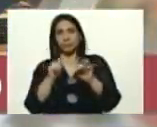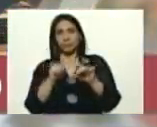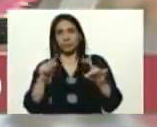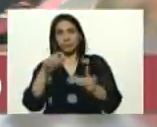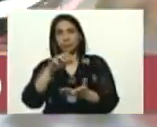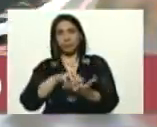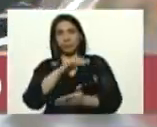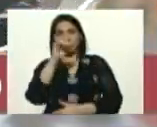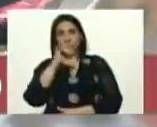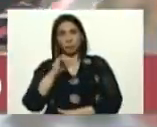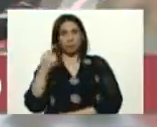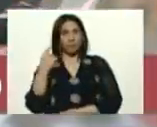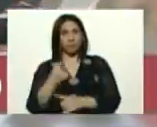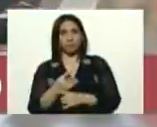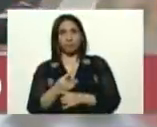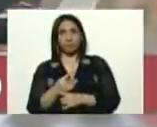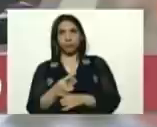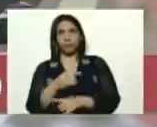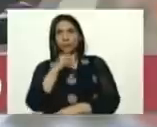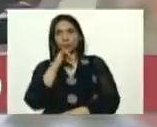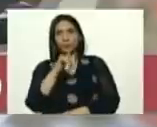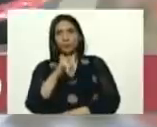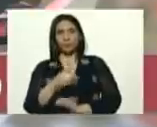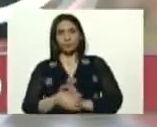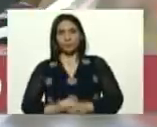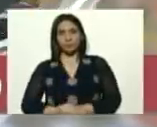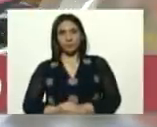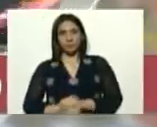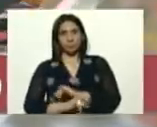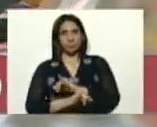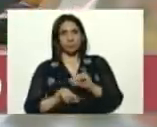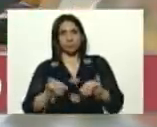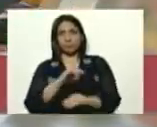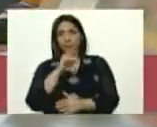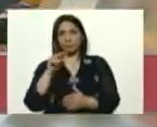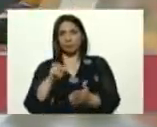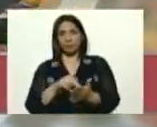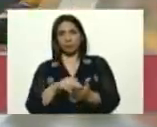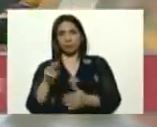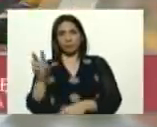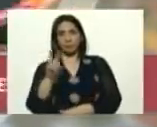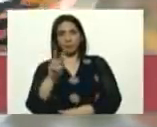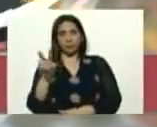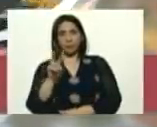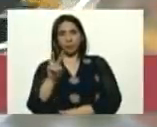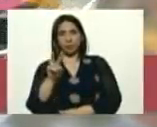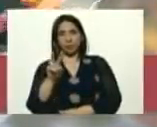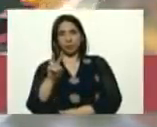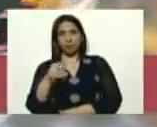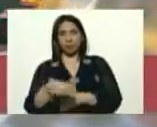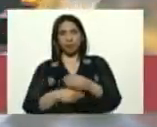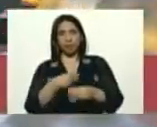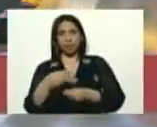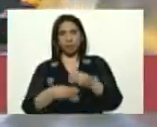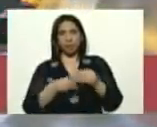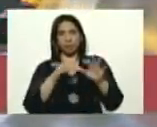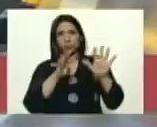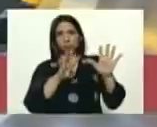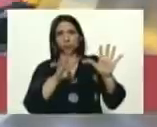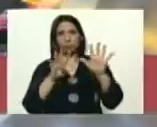Zulia, debemos informar que ya a nivel nacional Venezuela ha realizado